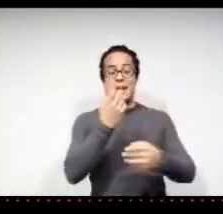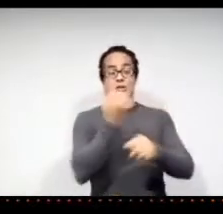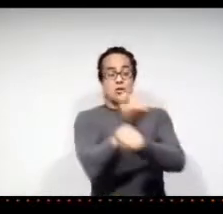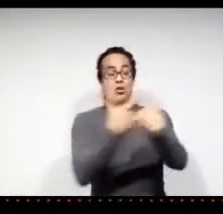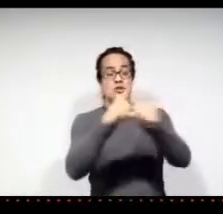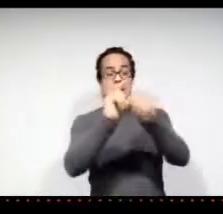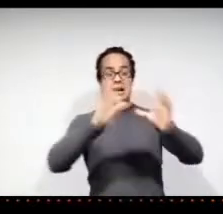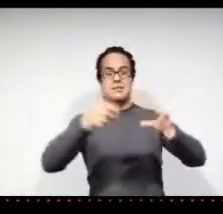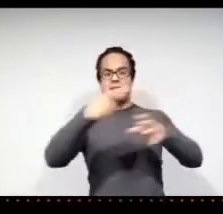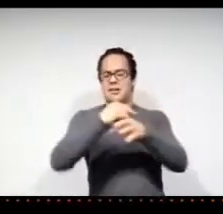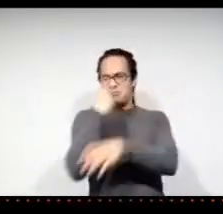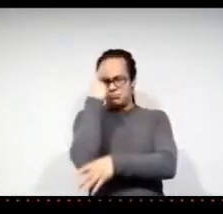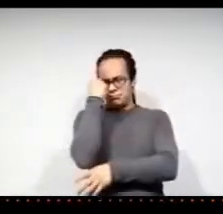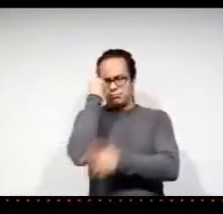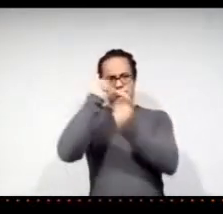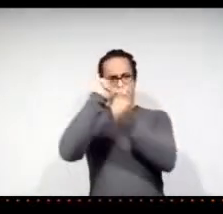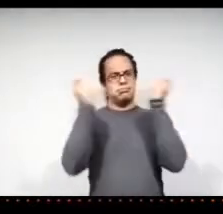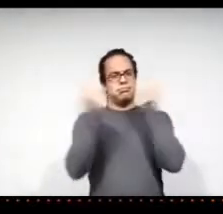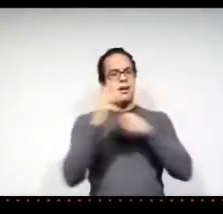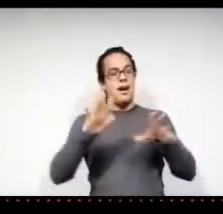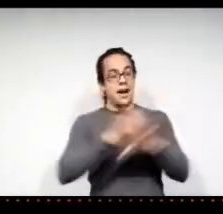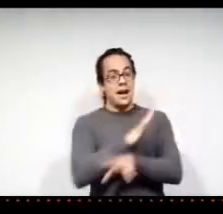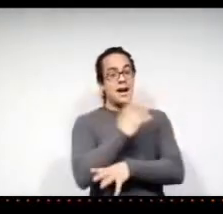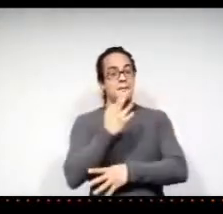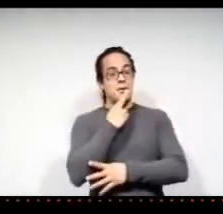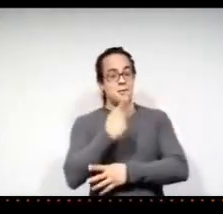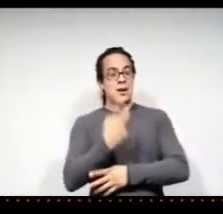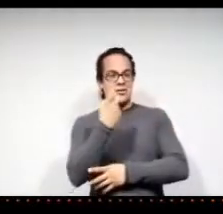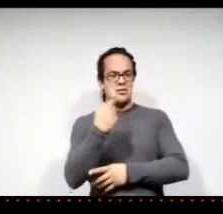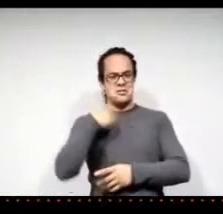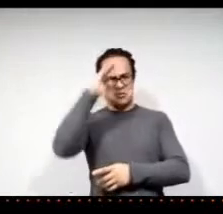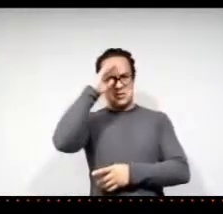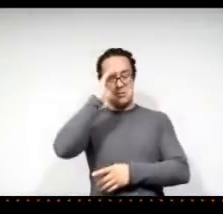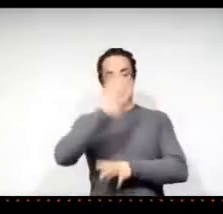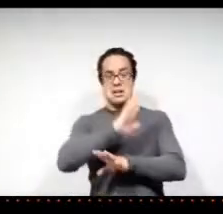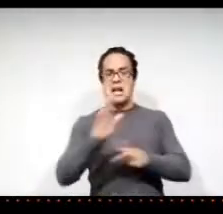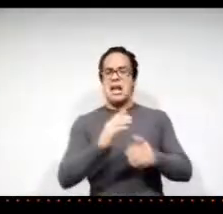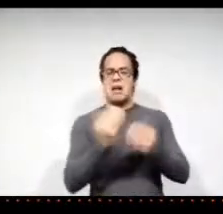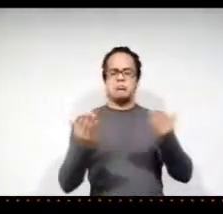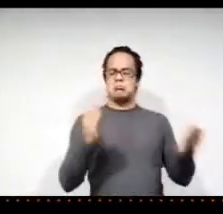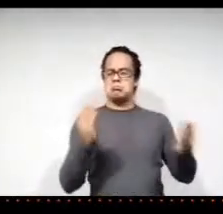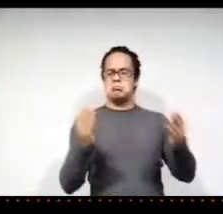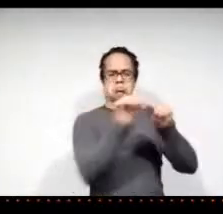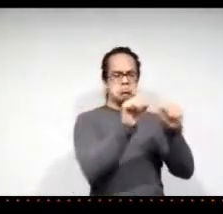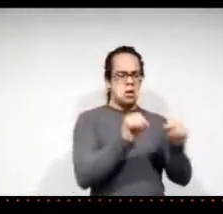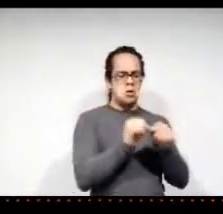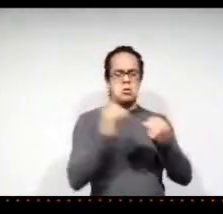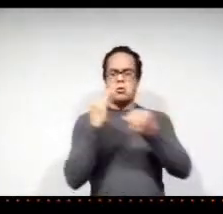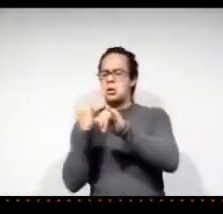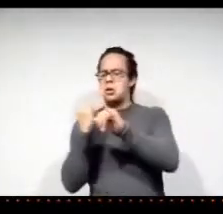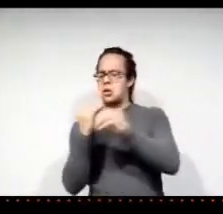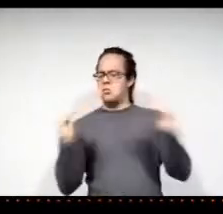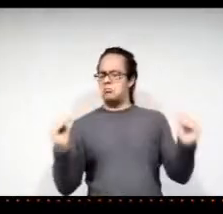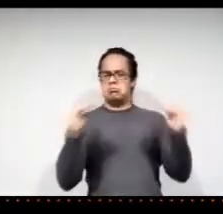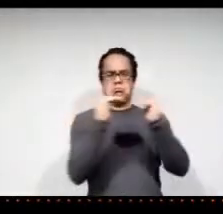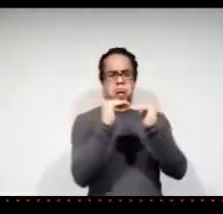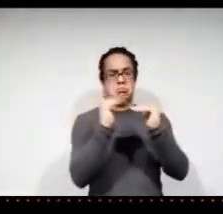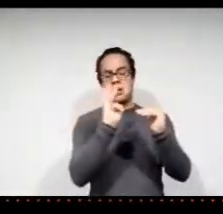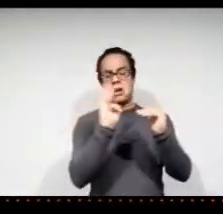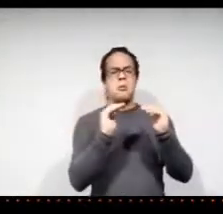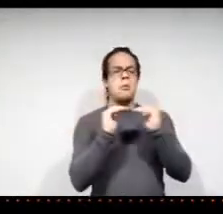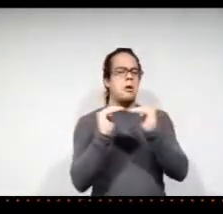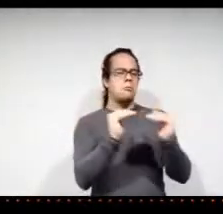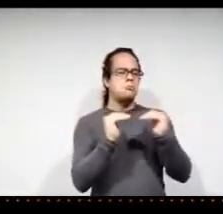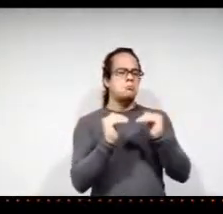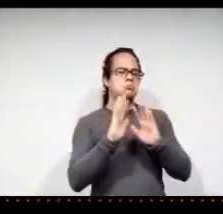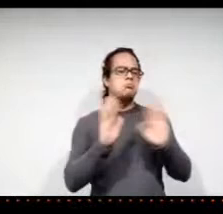general está cambiando en el mismo sentido, que pronto no va a haber diferencia. O sea, realmente si tomaste la clase de una forma o de otra forma,